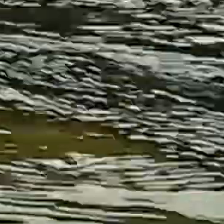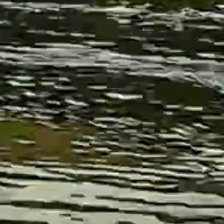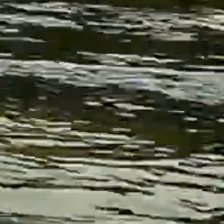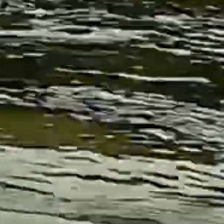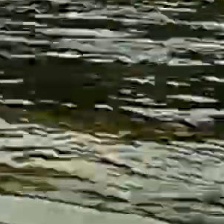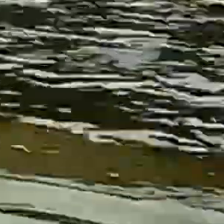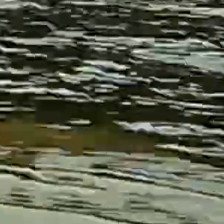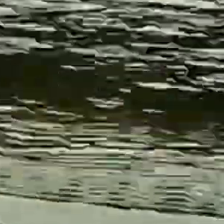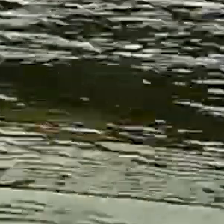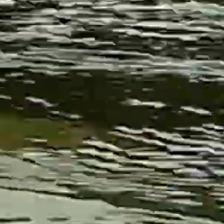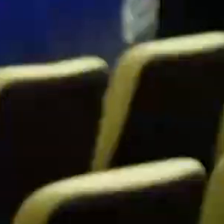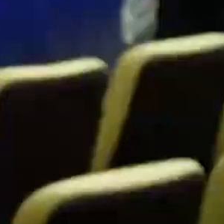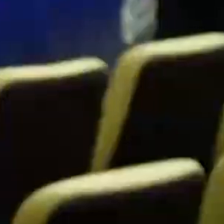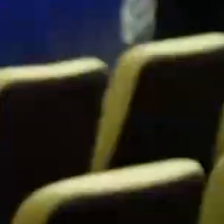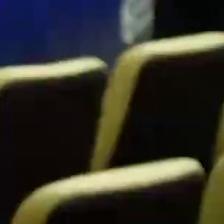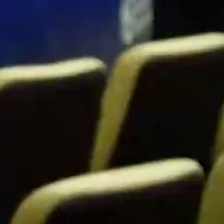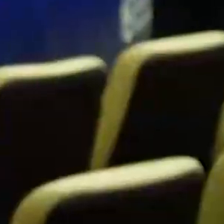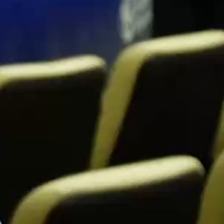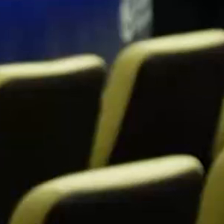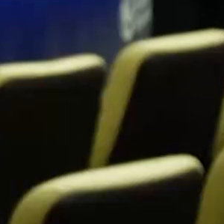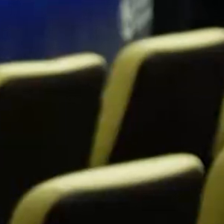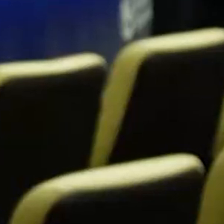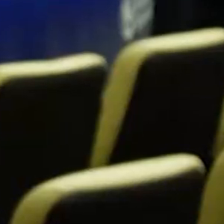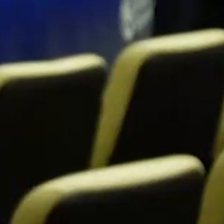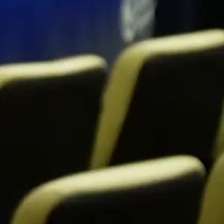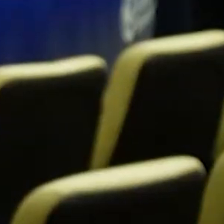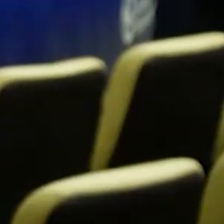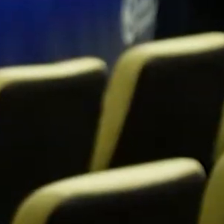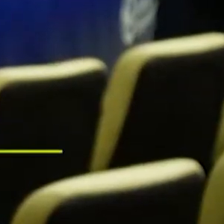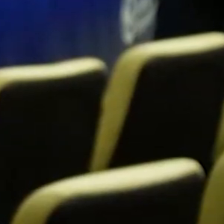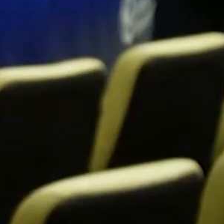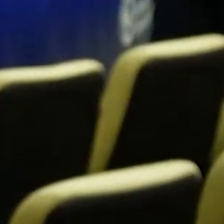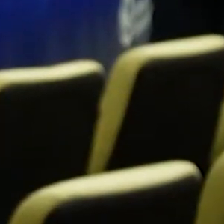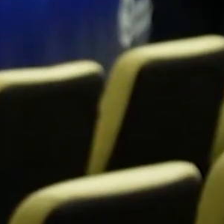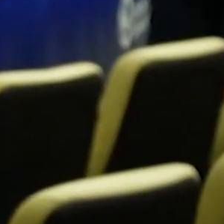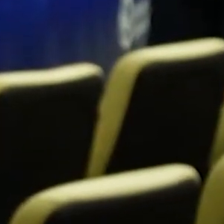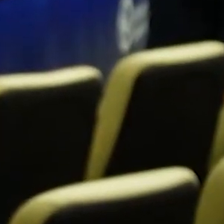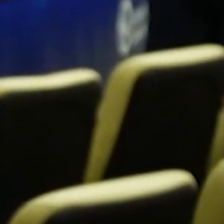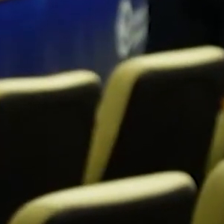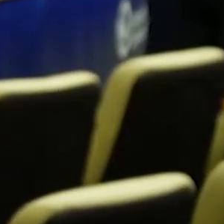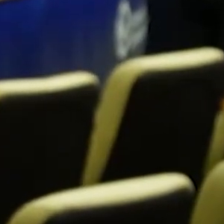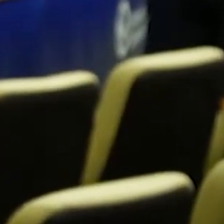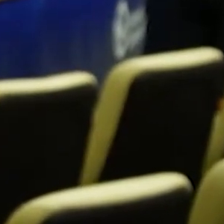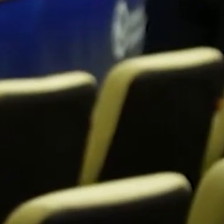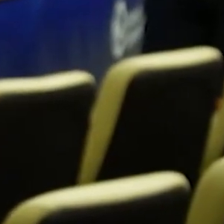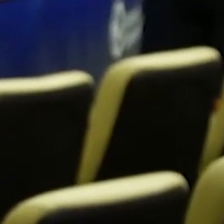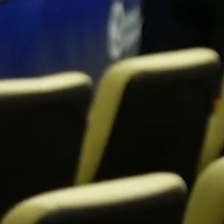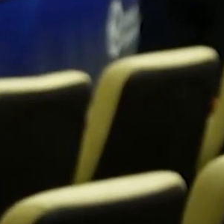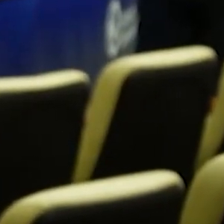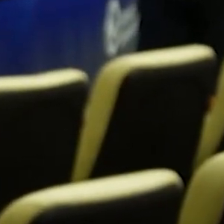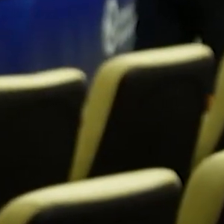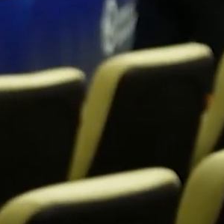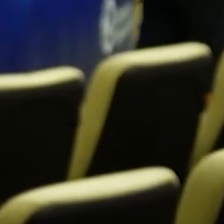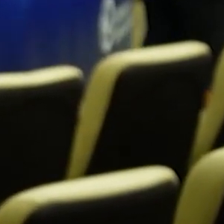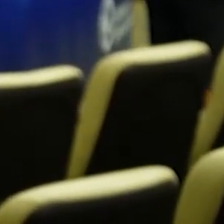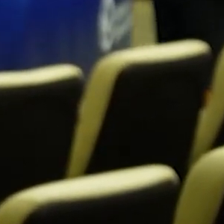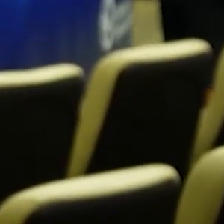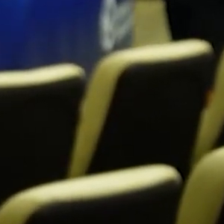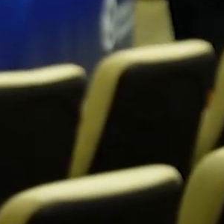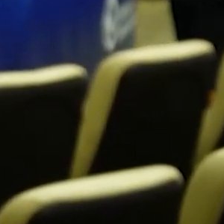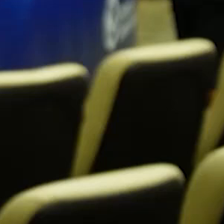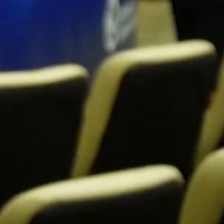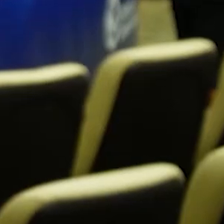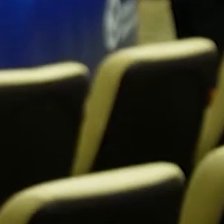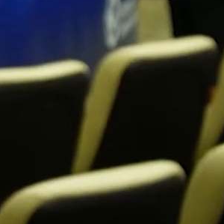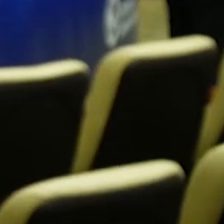indemnización a los recursos de la CBC. En segundo lugar, dejaríamos la inversión en comunidades étnicas, comunidades negras, la inversión en las